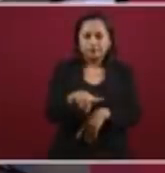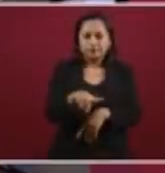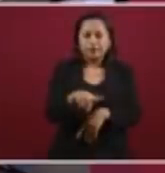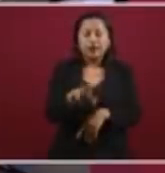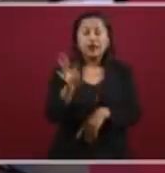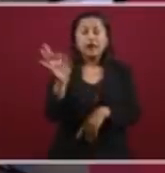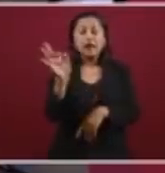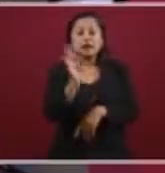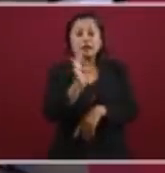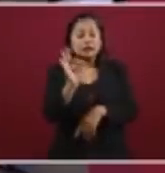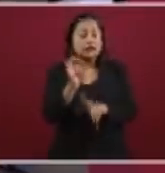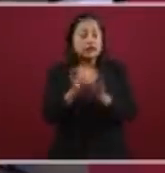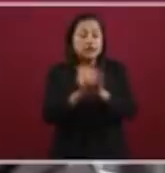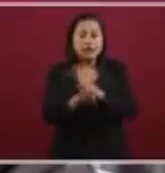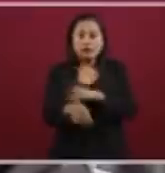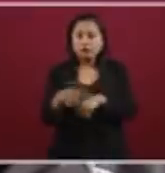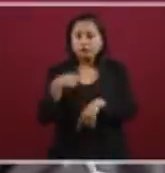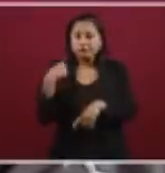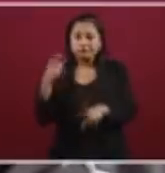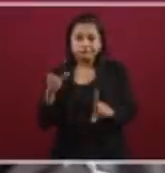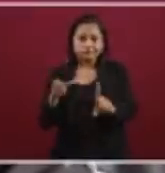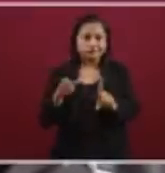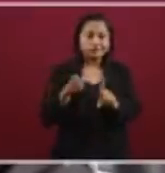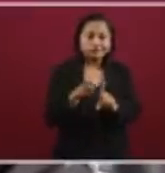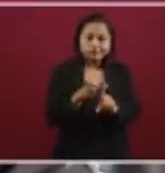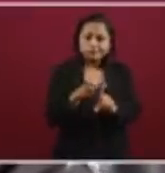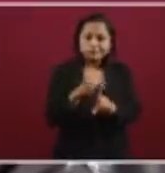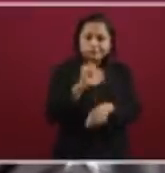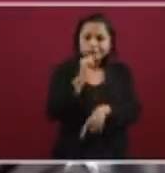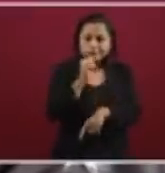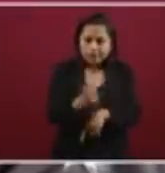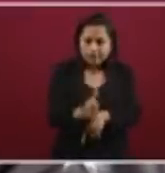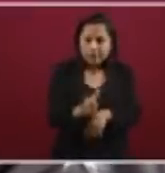no hay complicidad si no hay contubernio